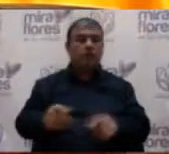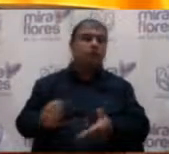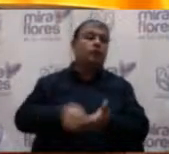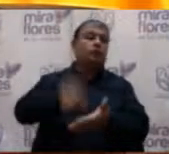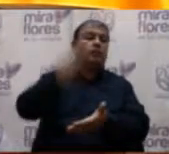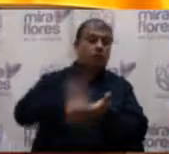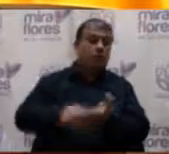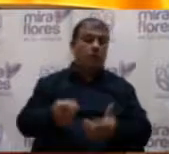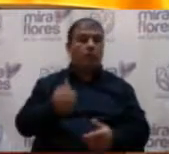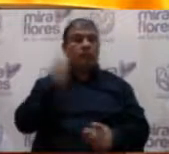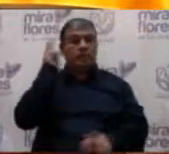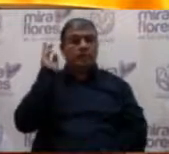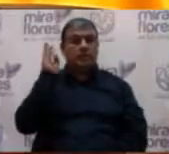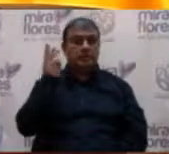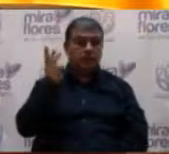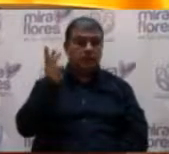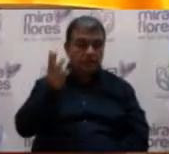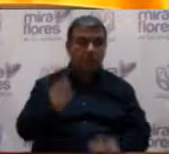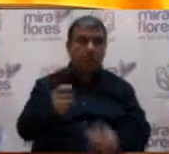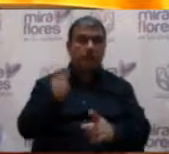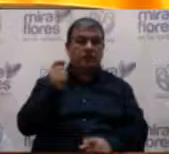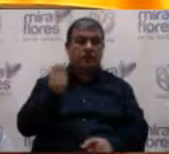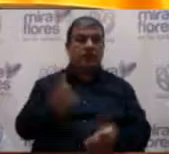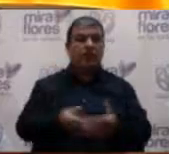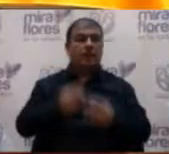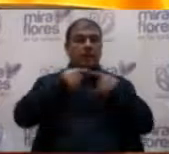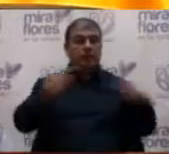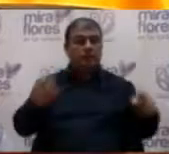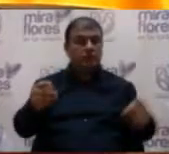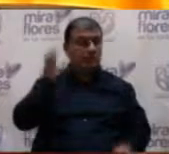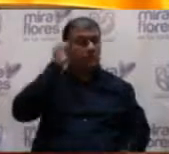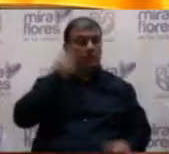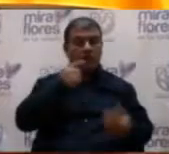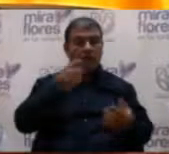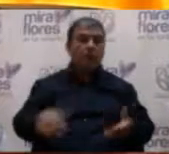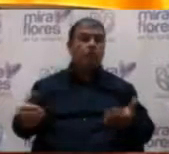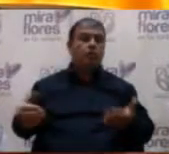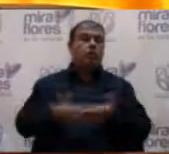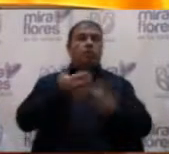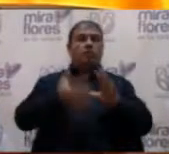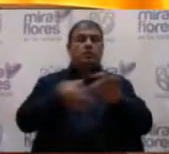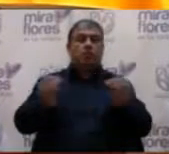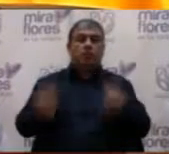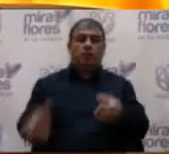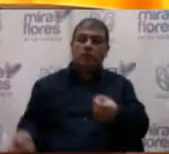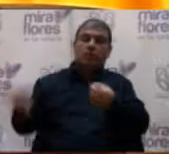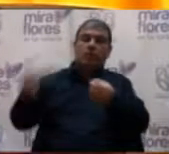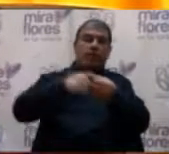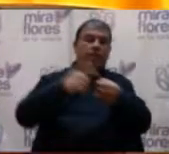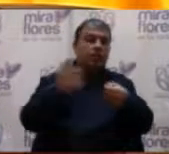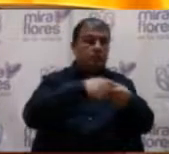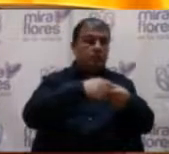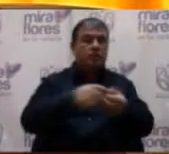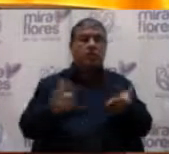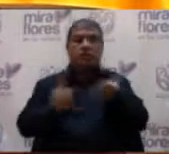testigo presencial en la Declaración de Miraflores, que sin duda marca una nueva historia para la integración de los seguros sociales de la región